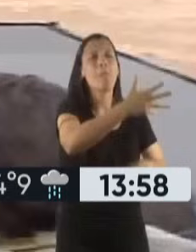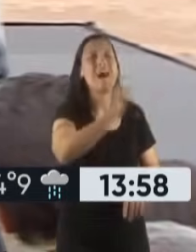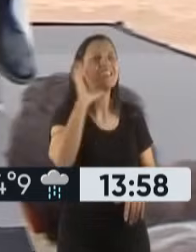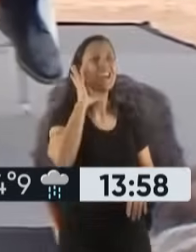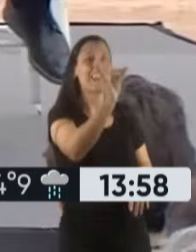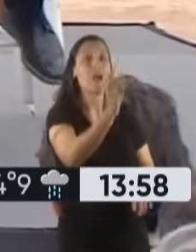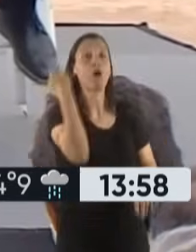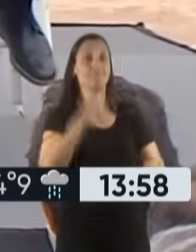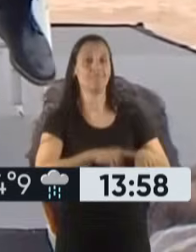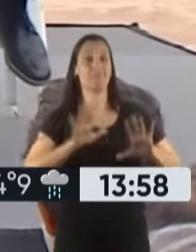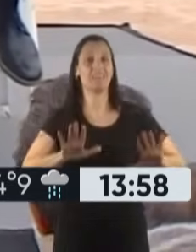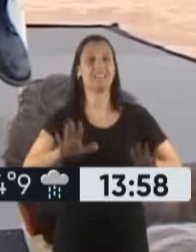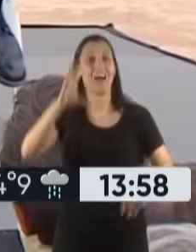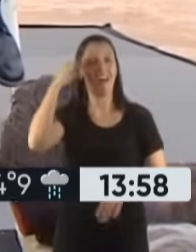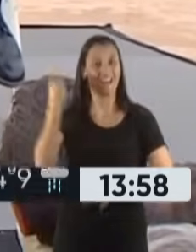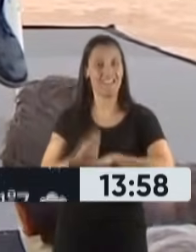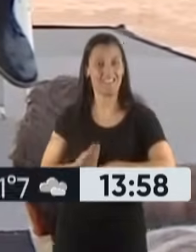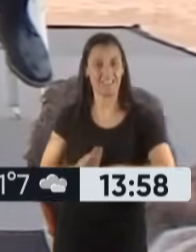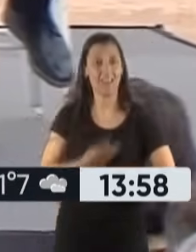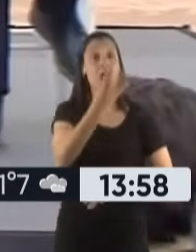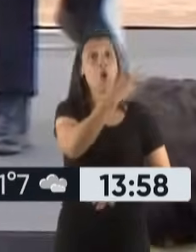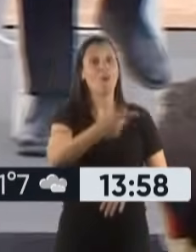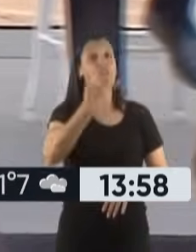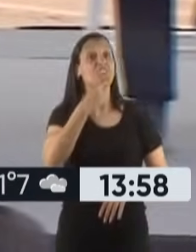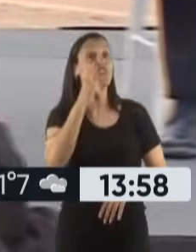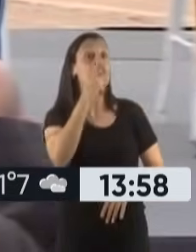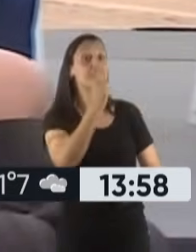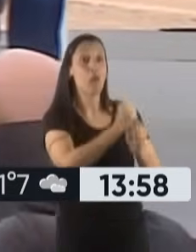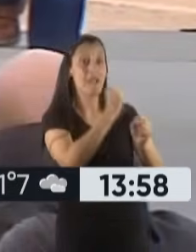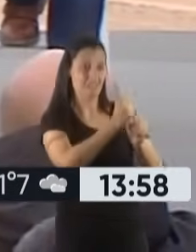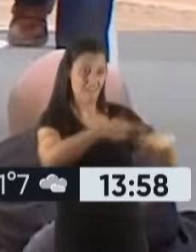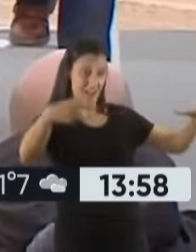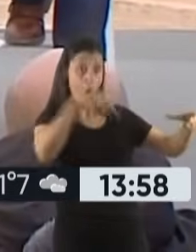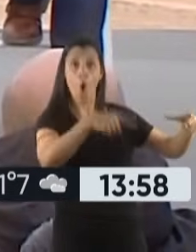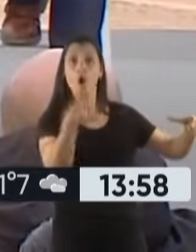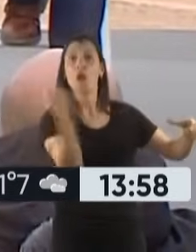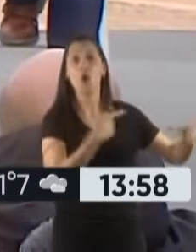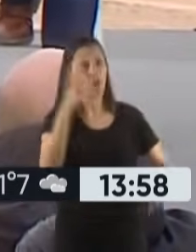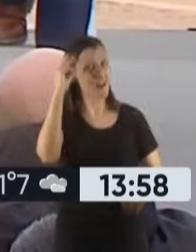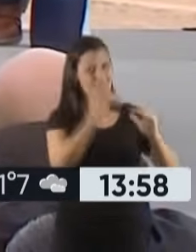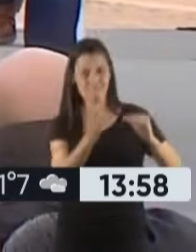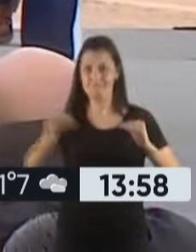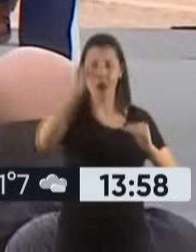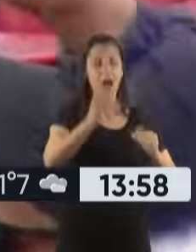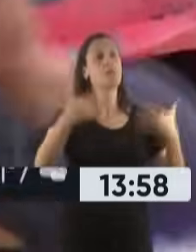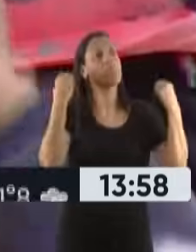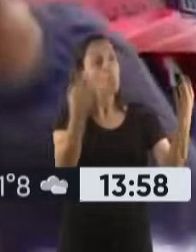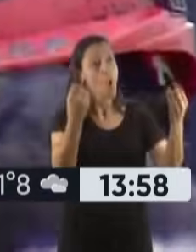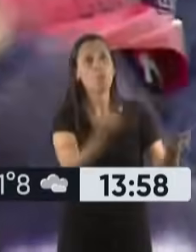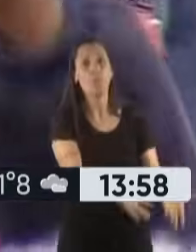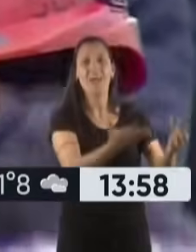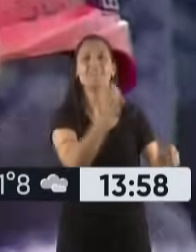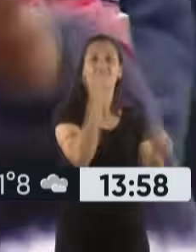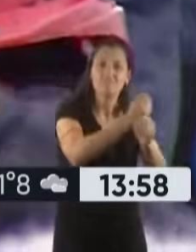en época de Cristina, me dijo Cato. 417.000 empleados. ¡Superamos eso! ¡Bienvenido a este récord de